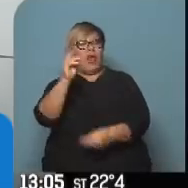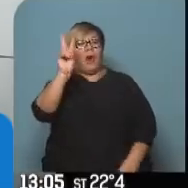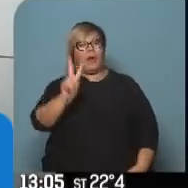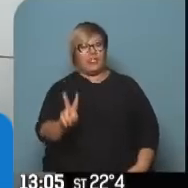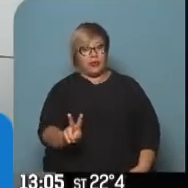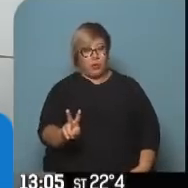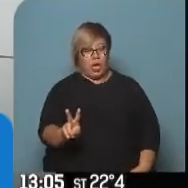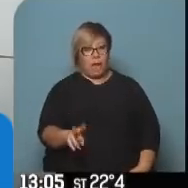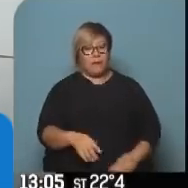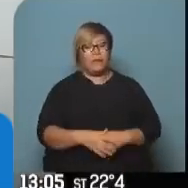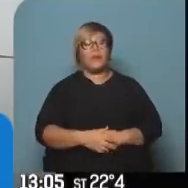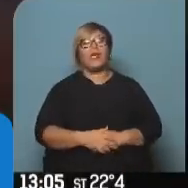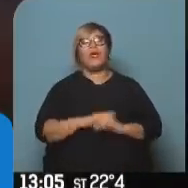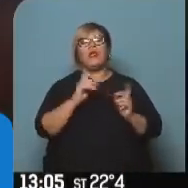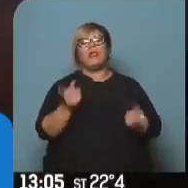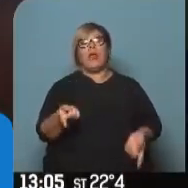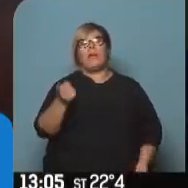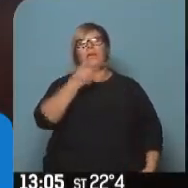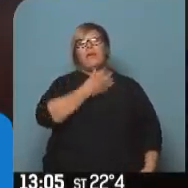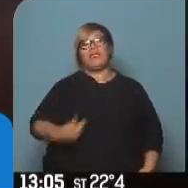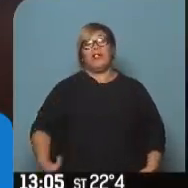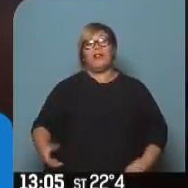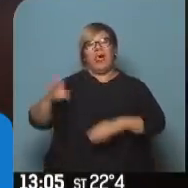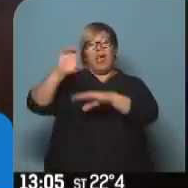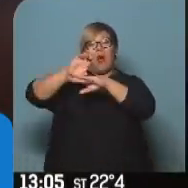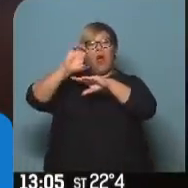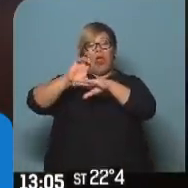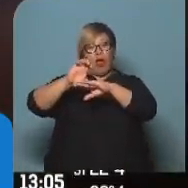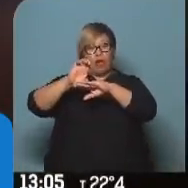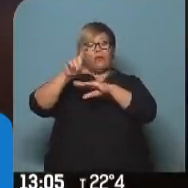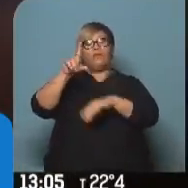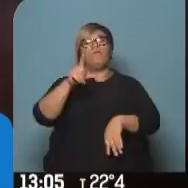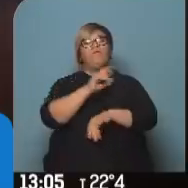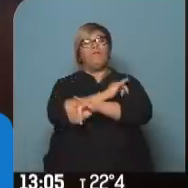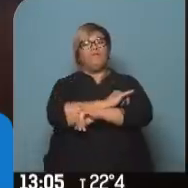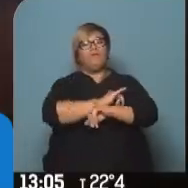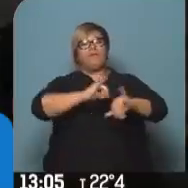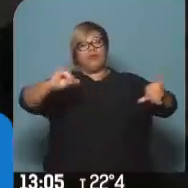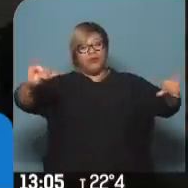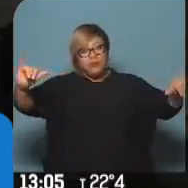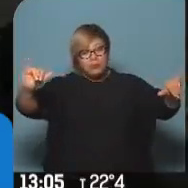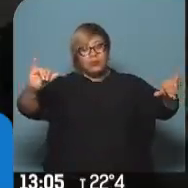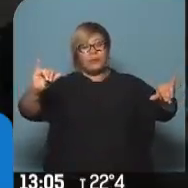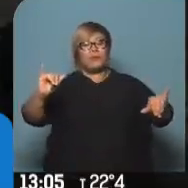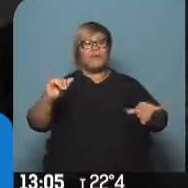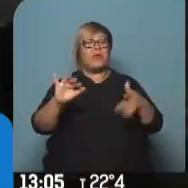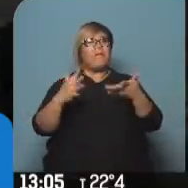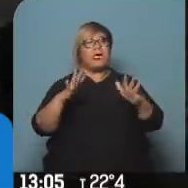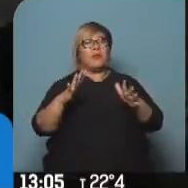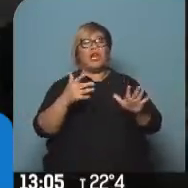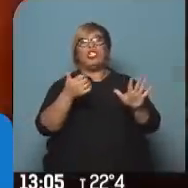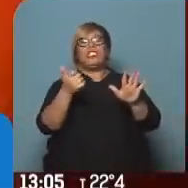mandatario ecuatoriano Lenín Moreno anunció la salida de su país, trámite que llevará al menos 6 meses.